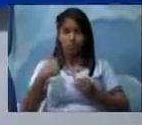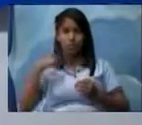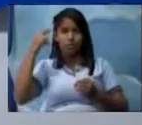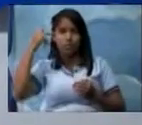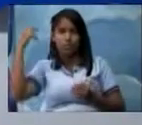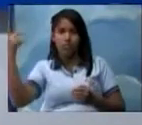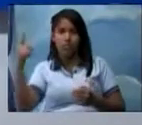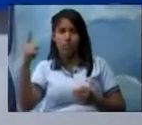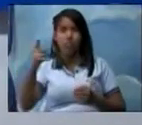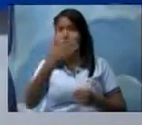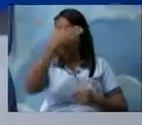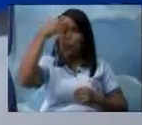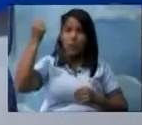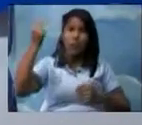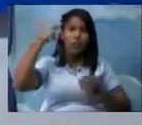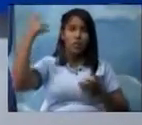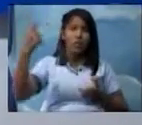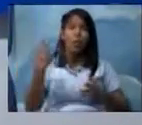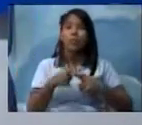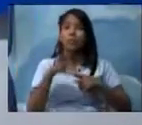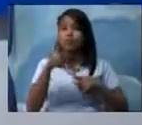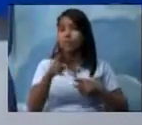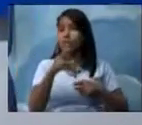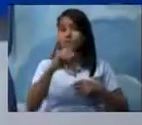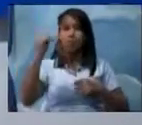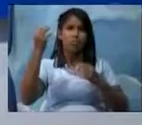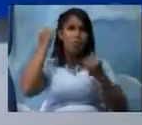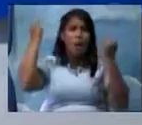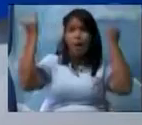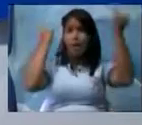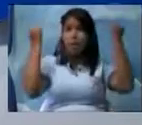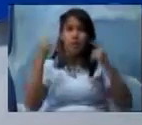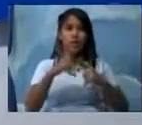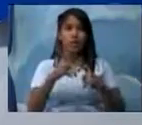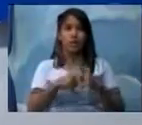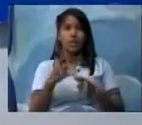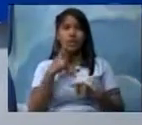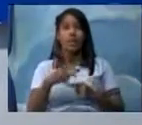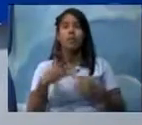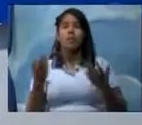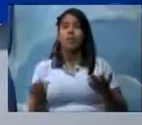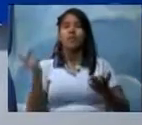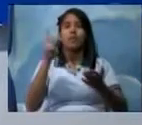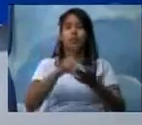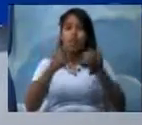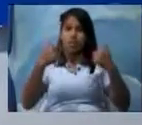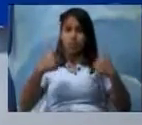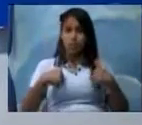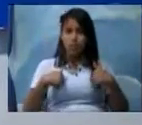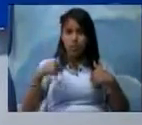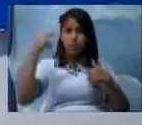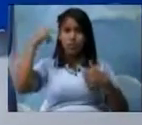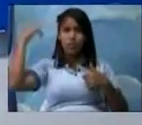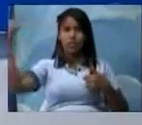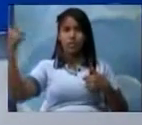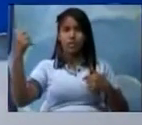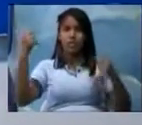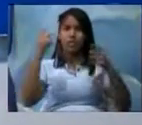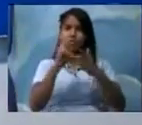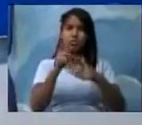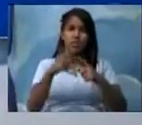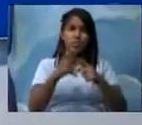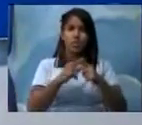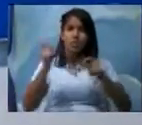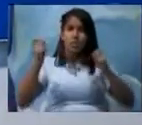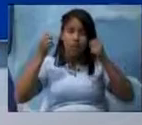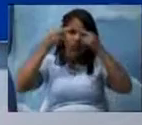soñé se me olvidó el sueño pero como ustedes son los adivinos entonces dígame queé fue lo que yo soñé y Denme la